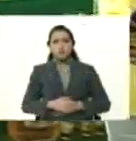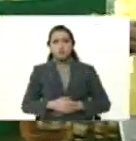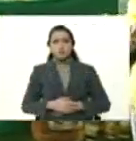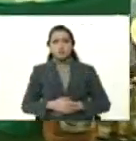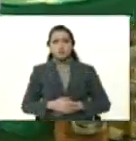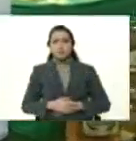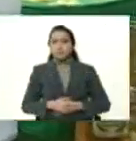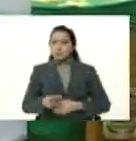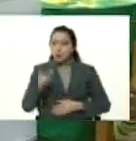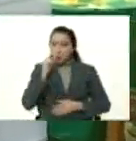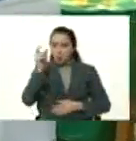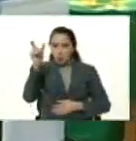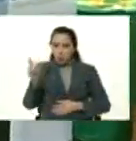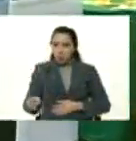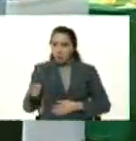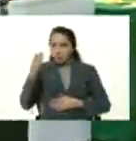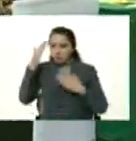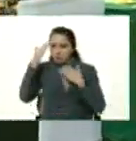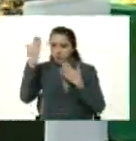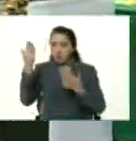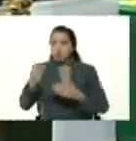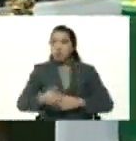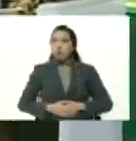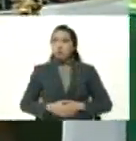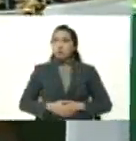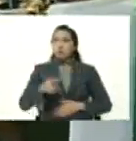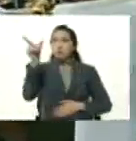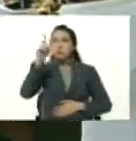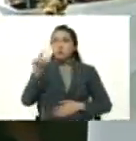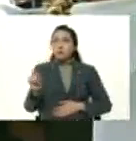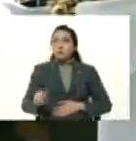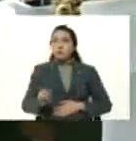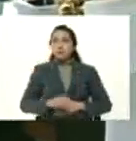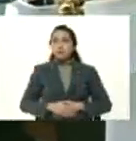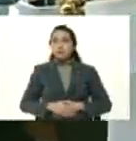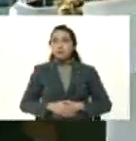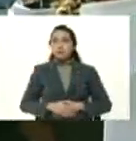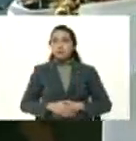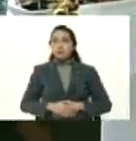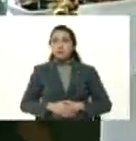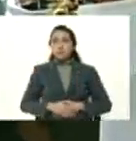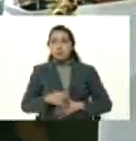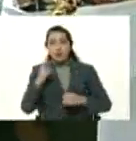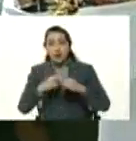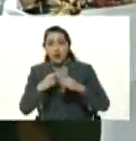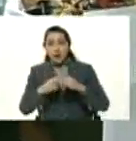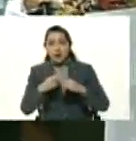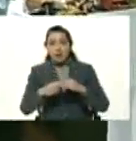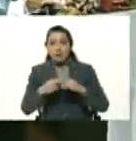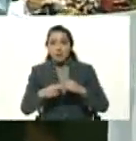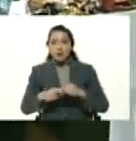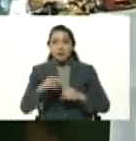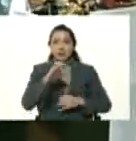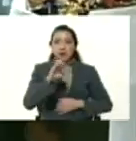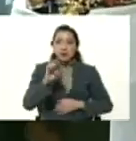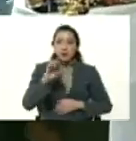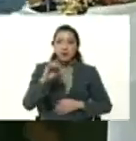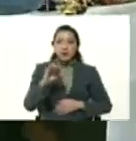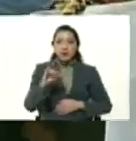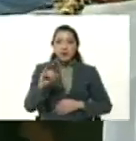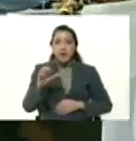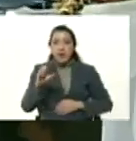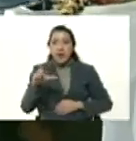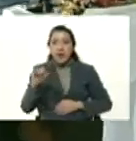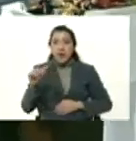¿qué nos dice Tony? Dame tu saludo, Tony. ¿Qué tal? ¿Ese apellido de dónde viene? De Sicilia. De Sicilia, Pambino. ¿Ah?